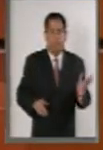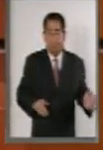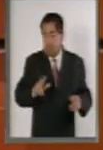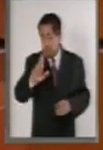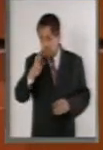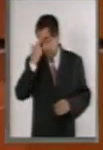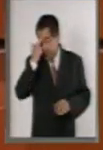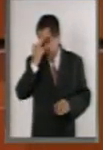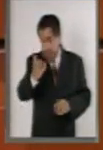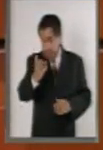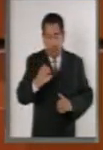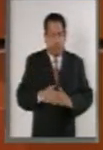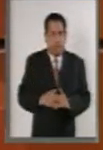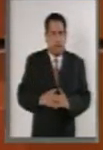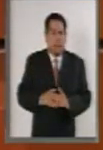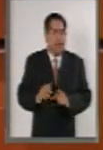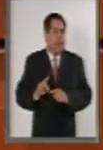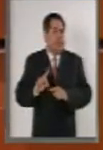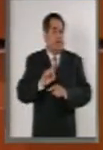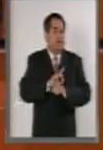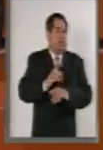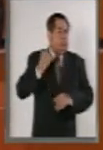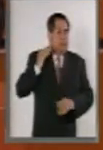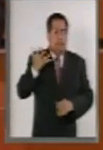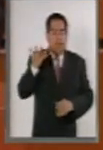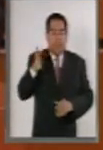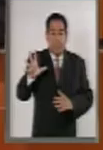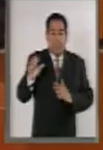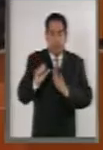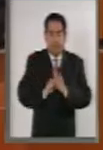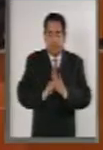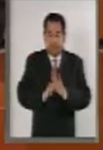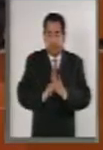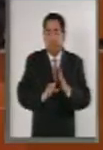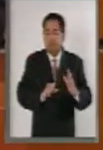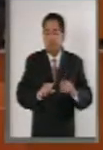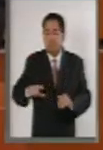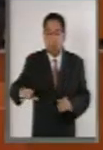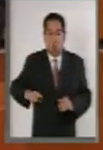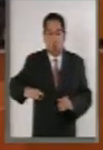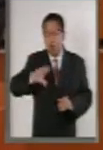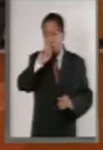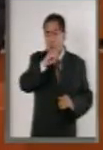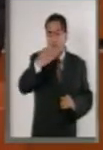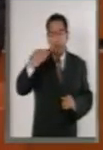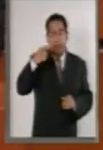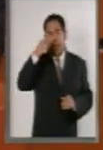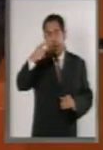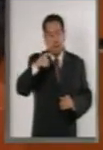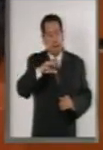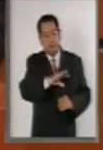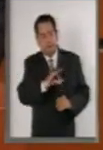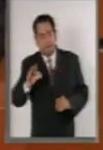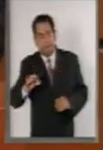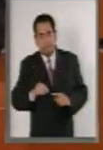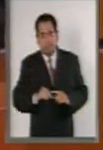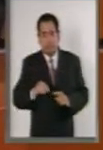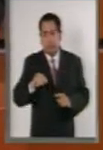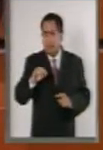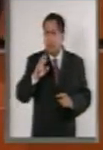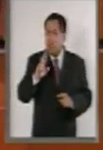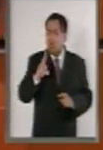Recordemos que desde hace 10 meses el gobierno de Obama designó a Roberta